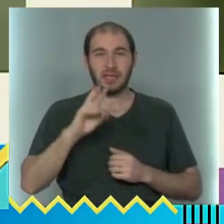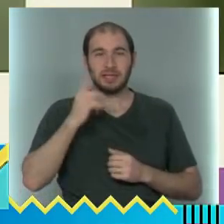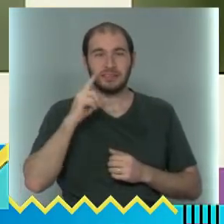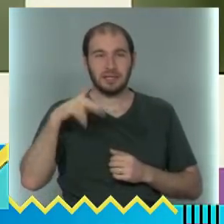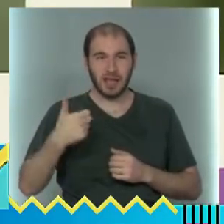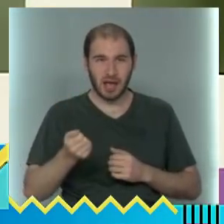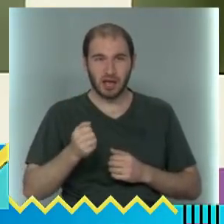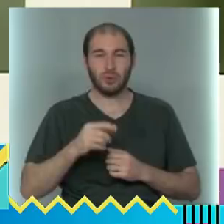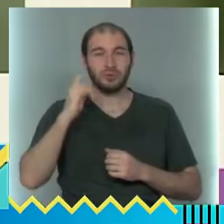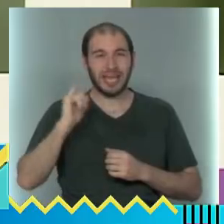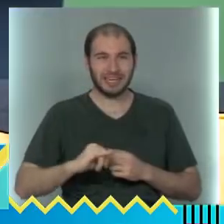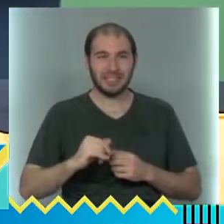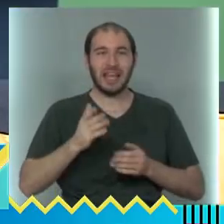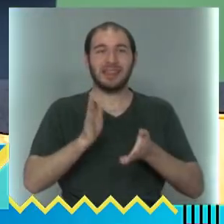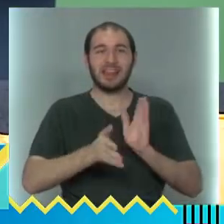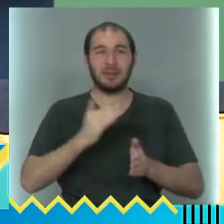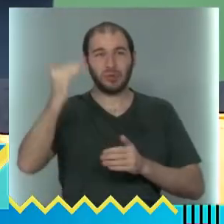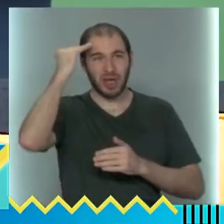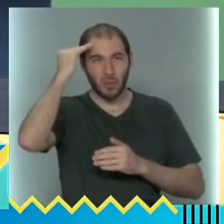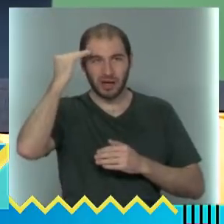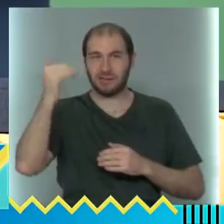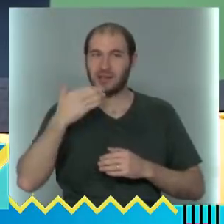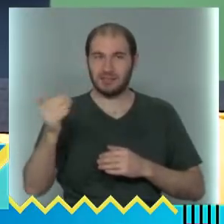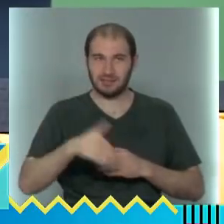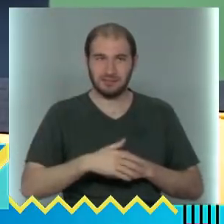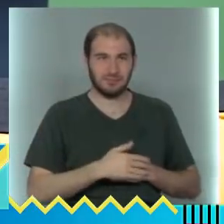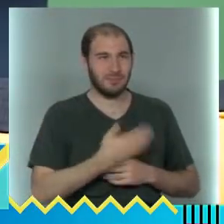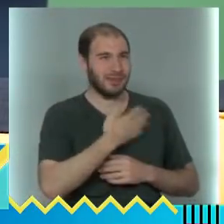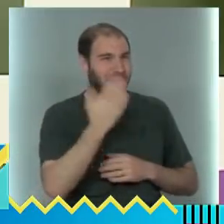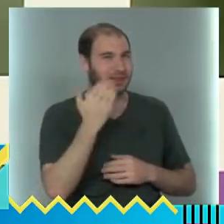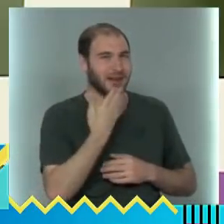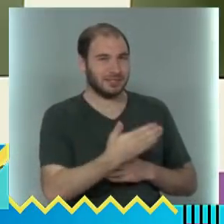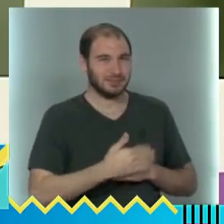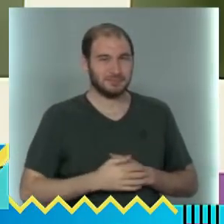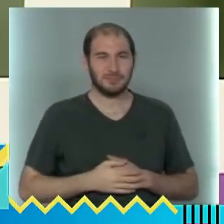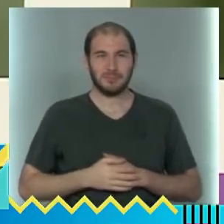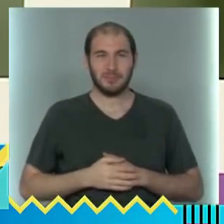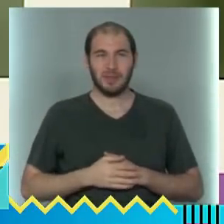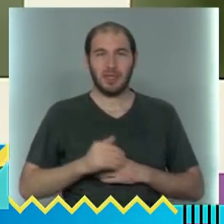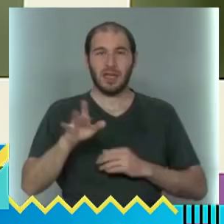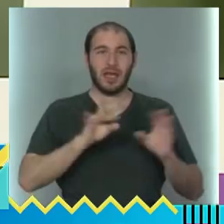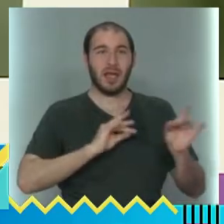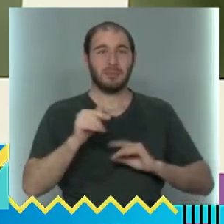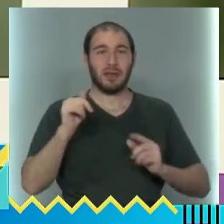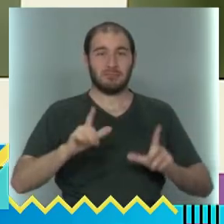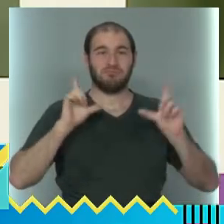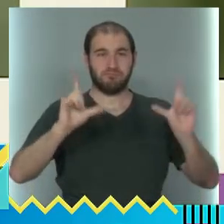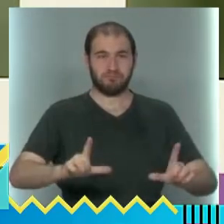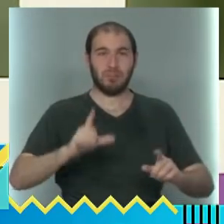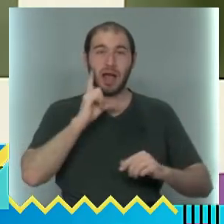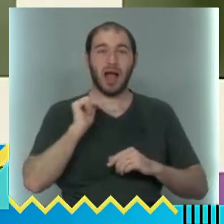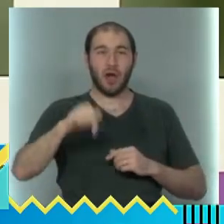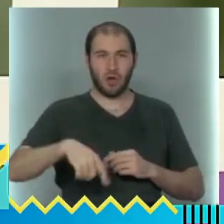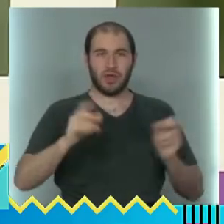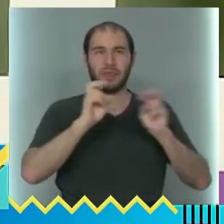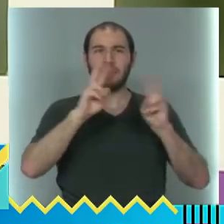Cristina Gutiérrez, terapeuta de lenguaje. Gracias por acompañarnos. Buenas tardes, gracias por la invitación. Los voy a invitar a que veamos la columna del día de hoy